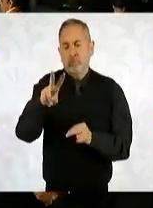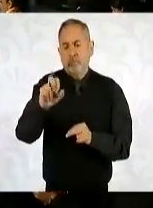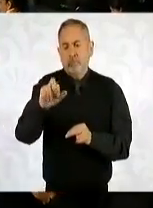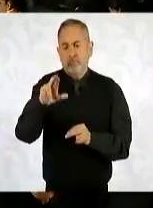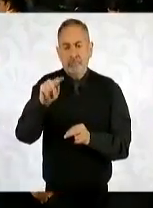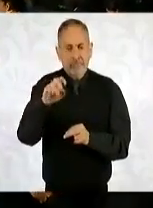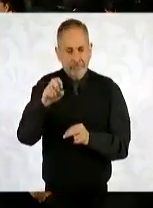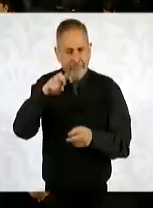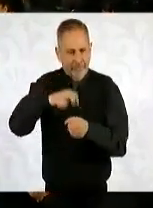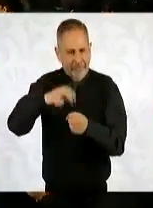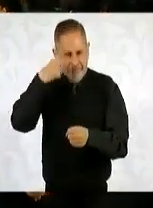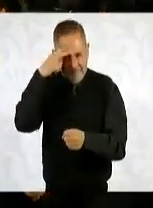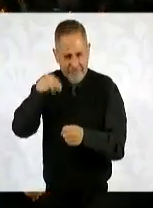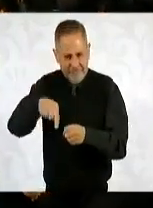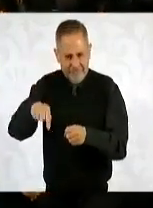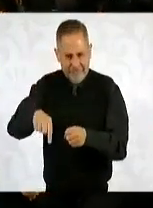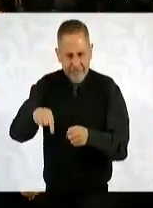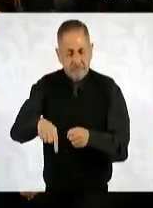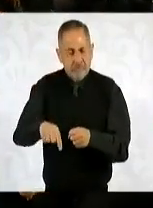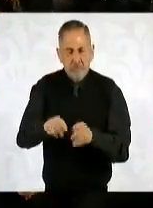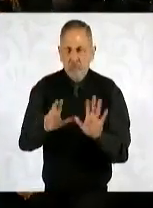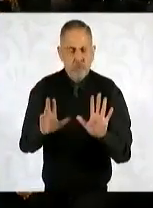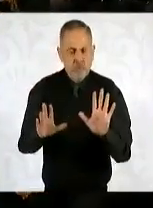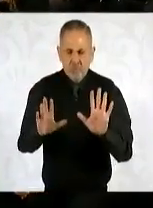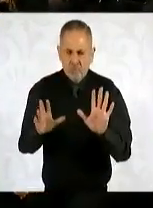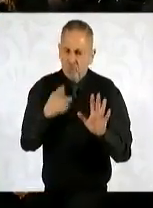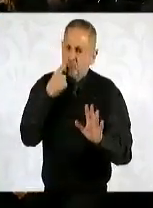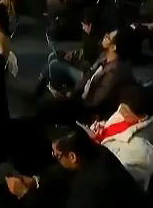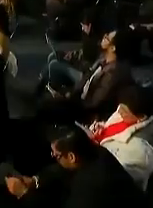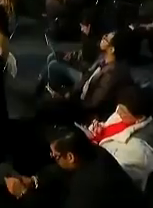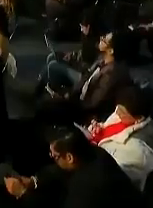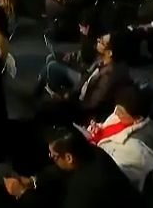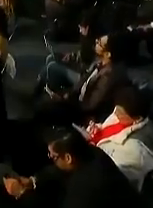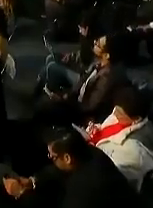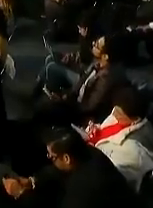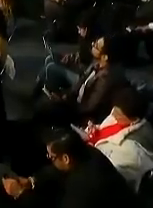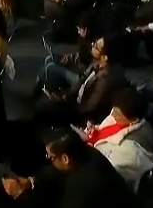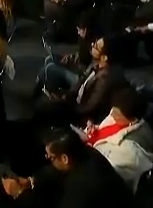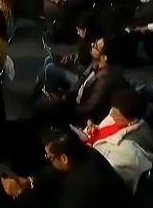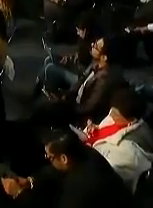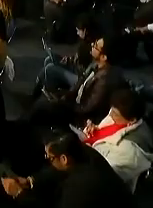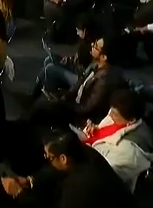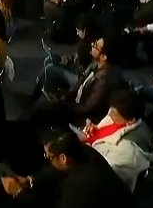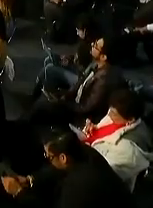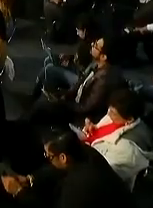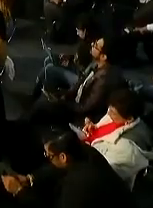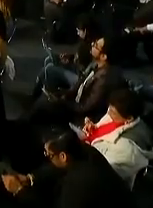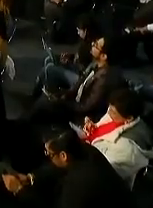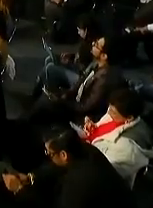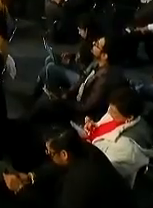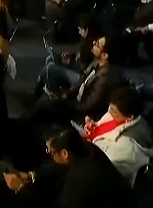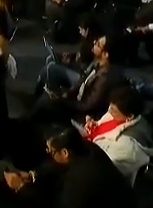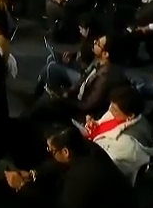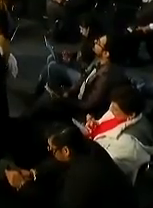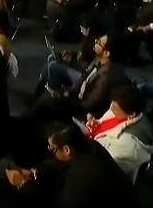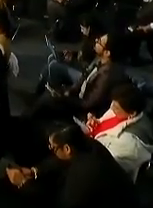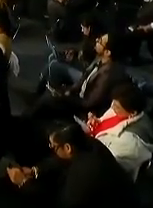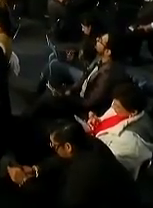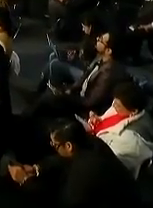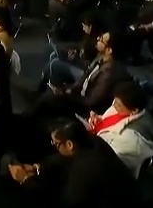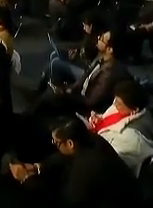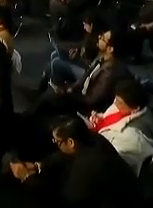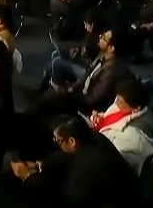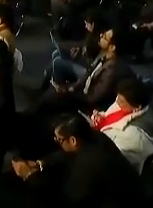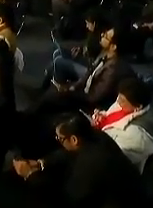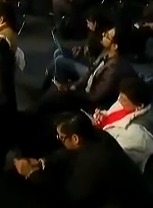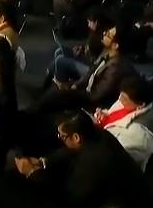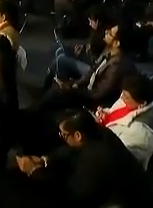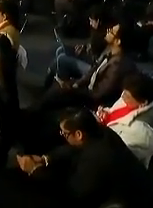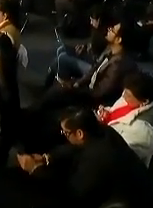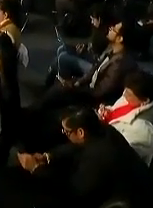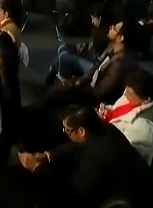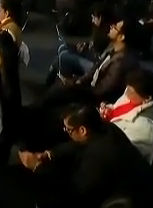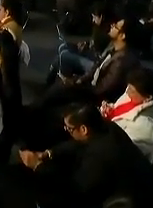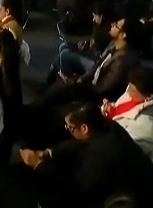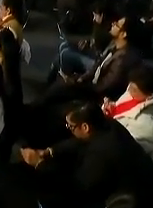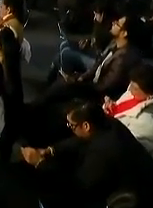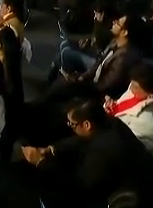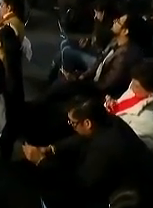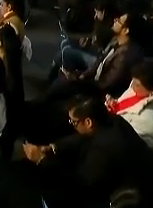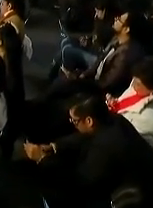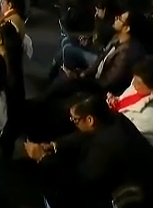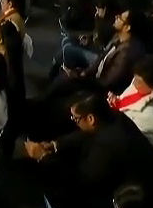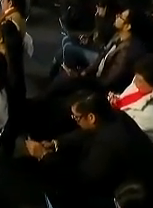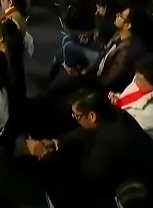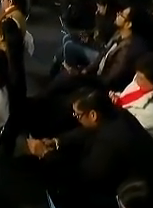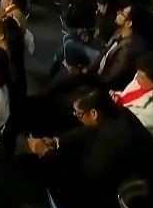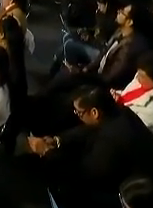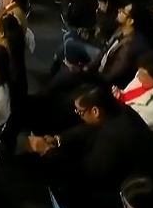de meter documentos, de hacer manifestaciones y de meter escritos que recibió incluso el presidente. Aquí traigo la copia, el